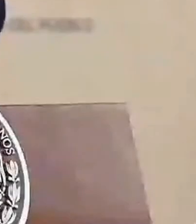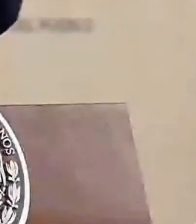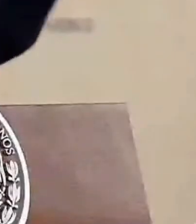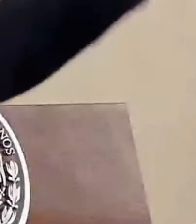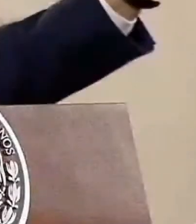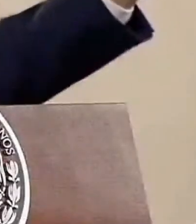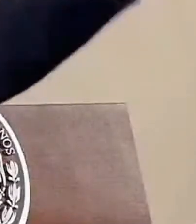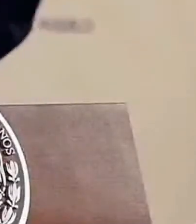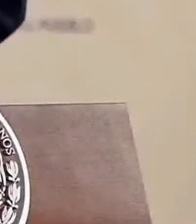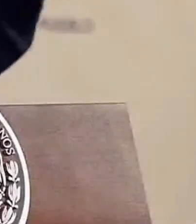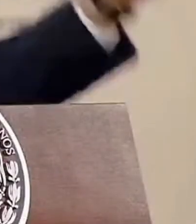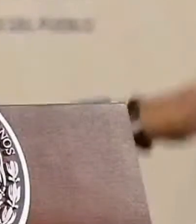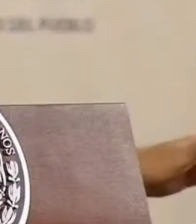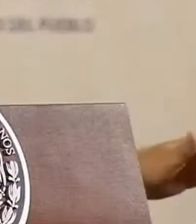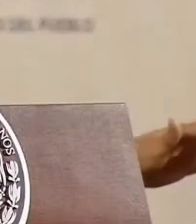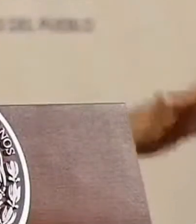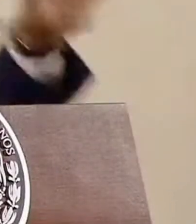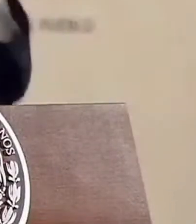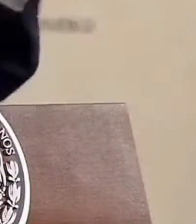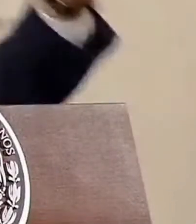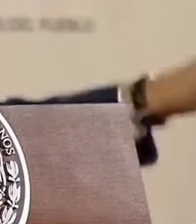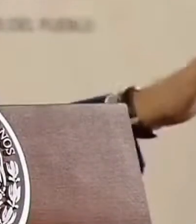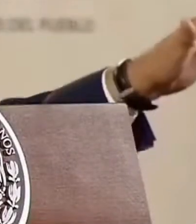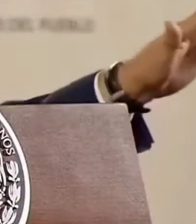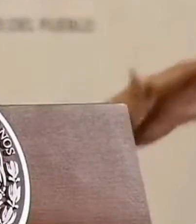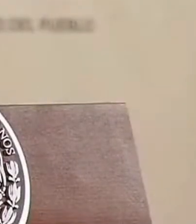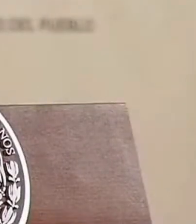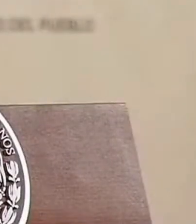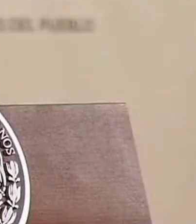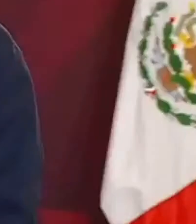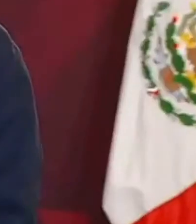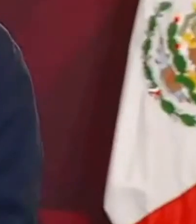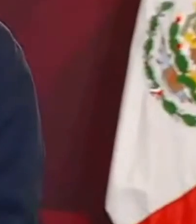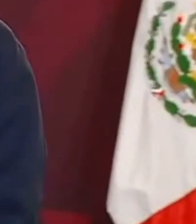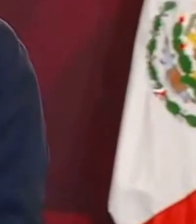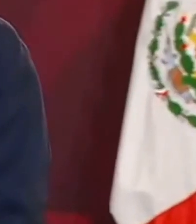pero eso ayuda a todos, que esta es una cuestión humanitaria,